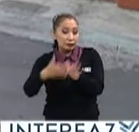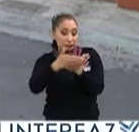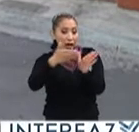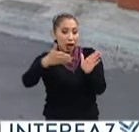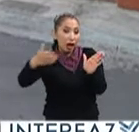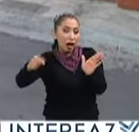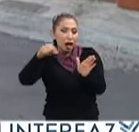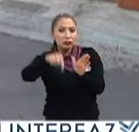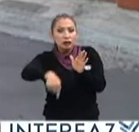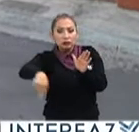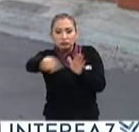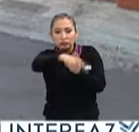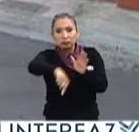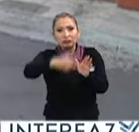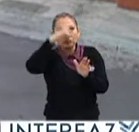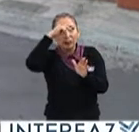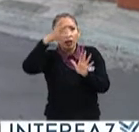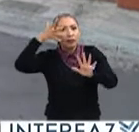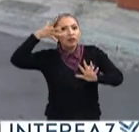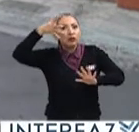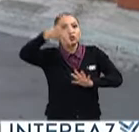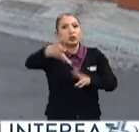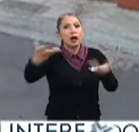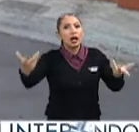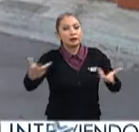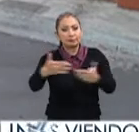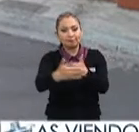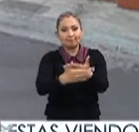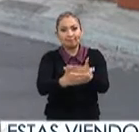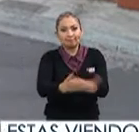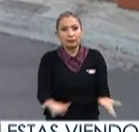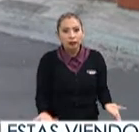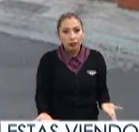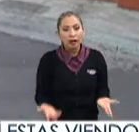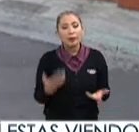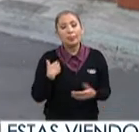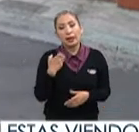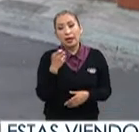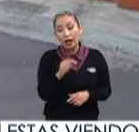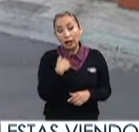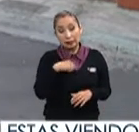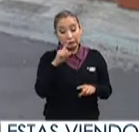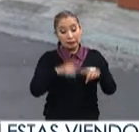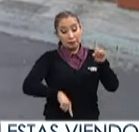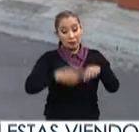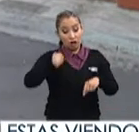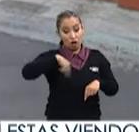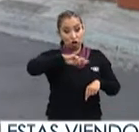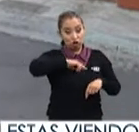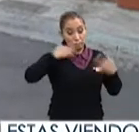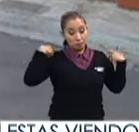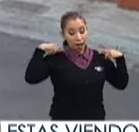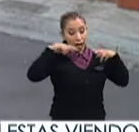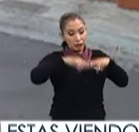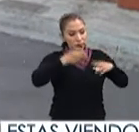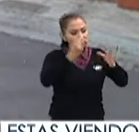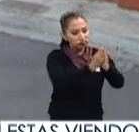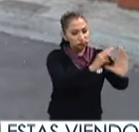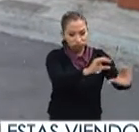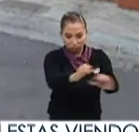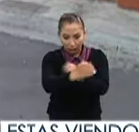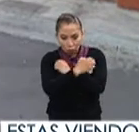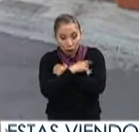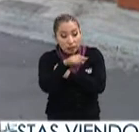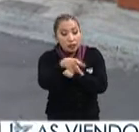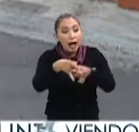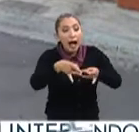van a ser los mexicanos en un futuro no muy lejano. En la medida en que contribuyamos a una mejor educación,